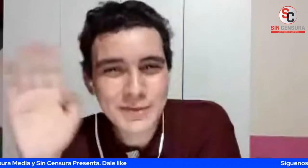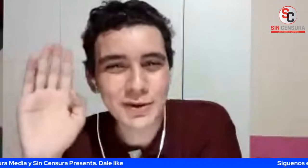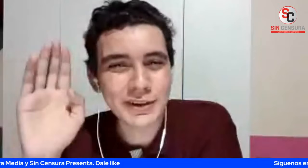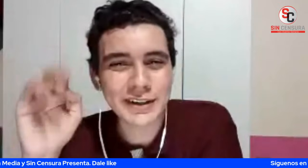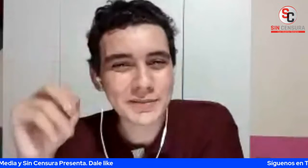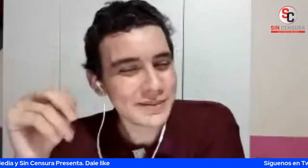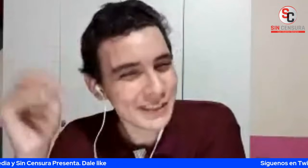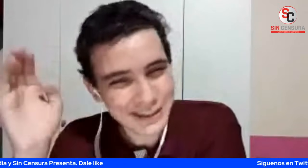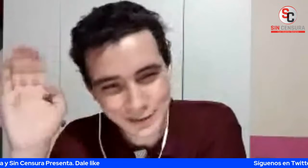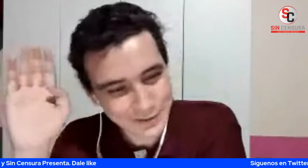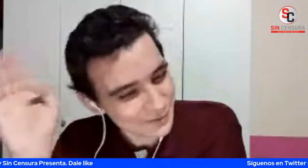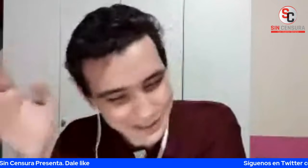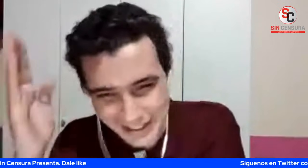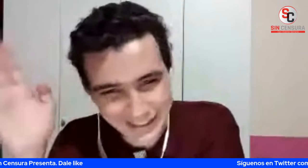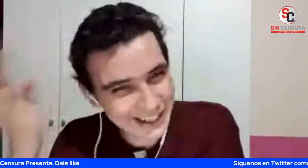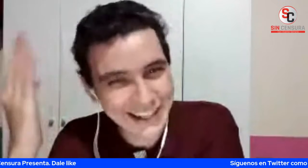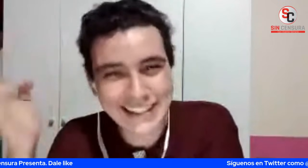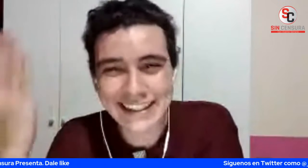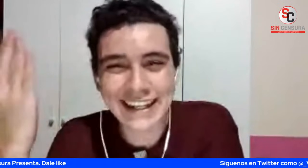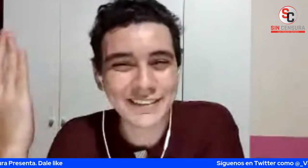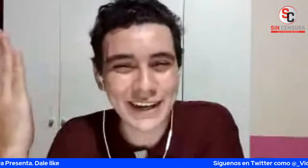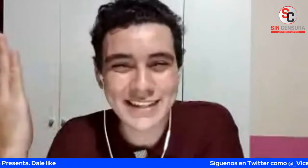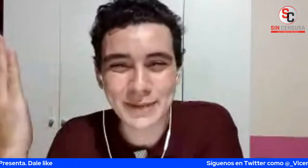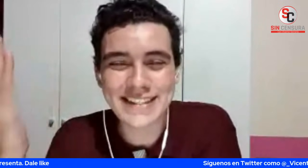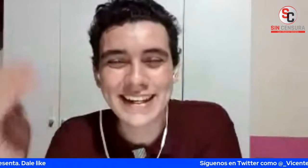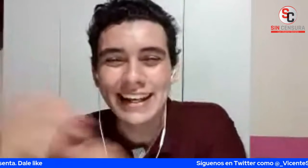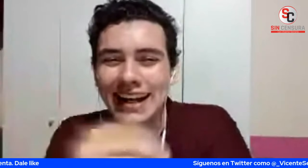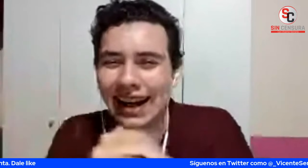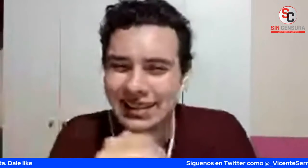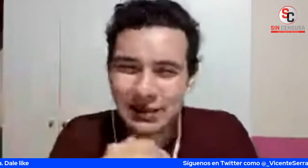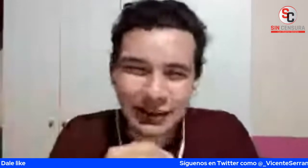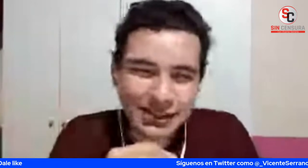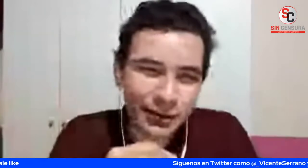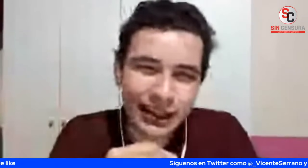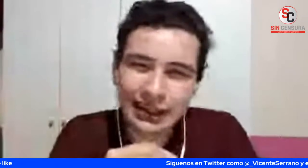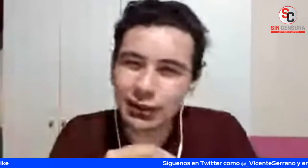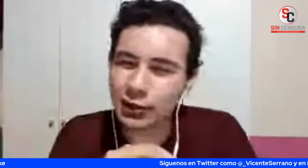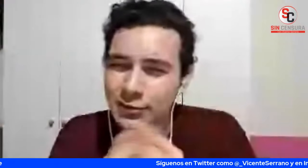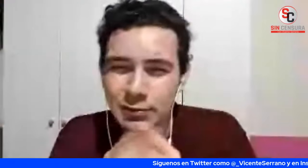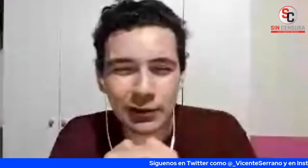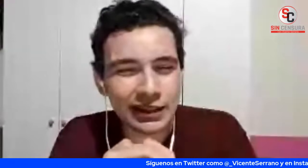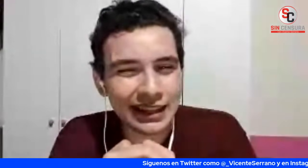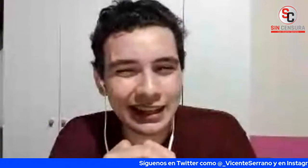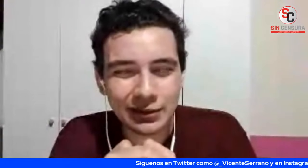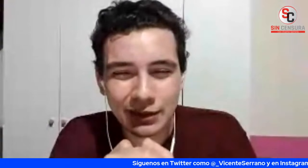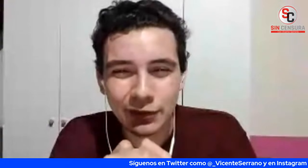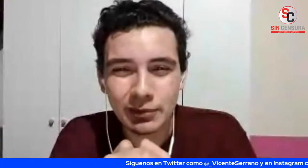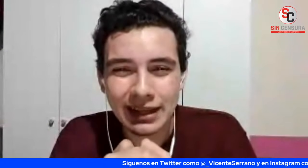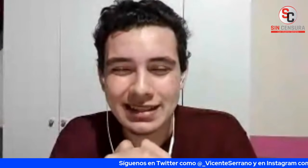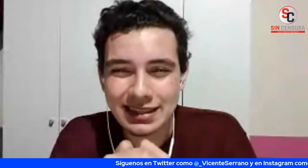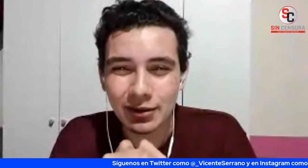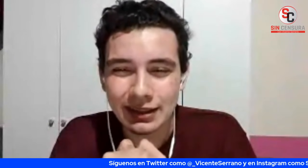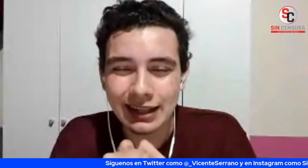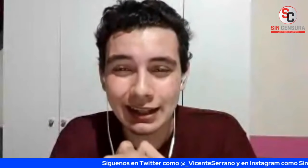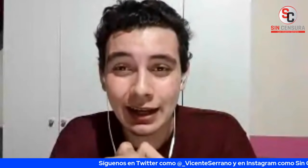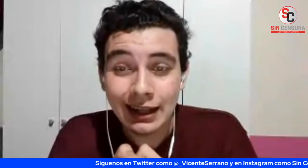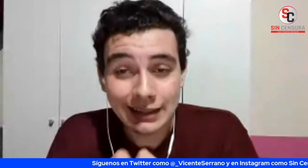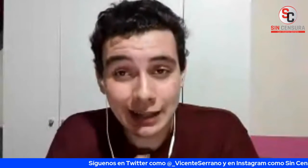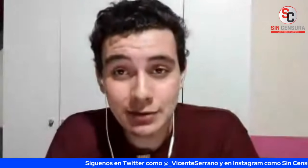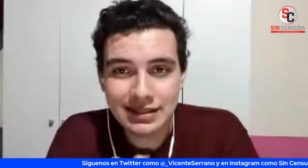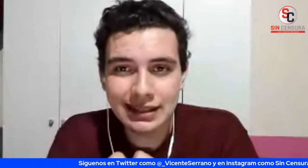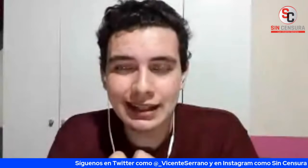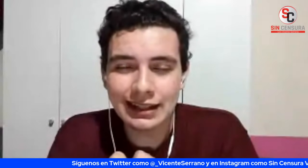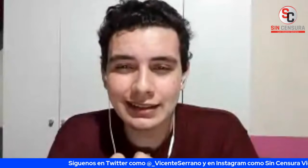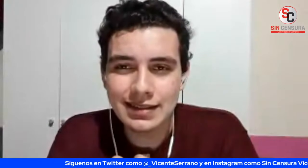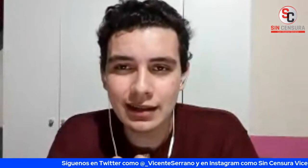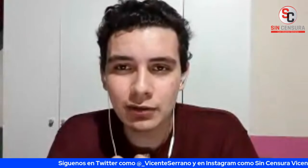nos vemos, Jorge, que eso, o sea, ya, vais. Andrés Manuel es un genio, lo supo lidiar de una forma extraordinaria,